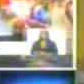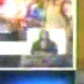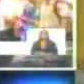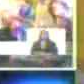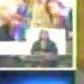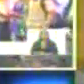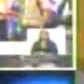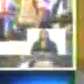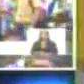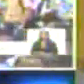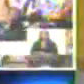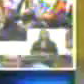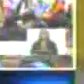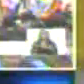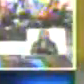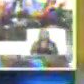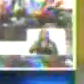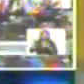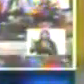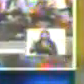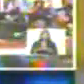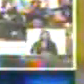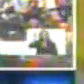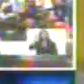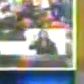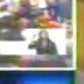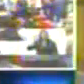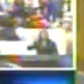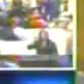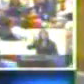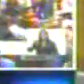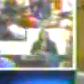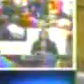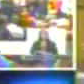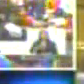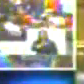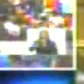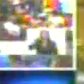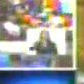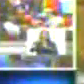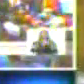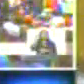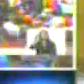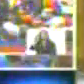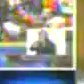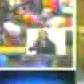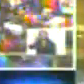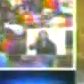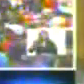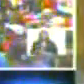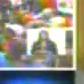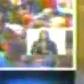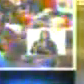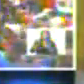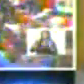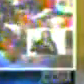desaliñados, se ven mal esos muchachos. Sufren del síndrome del fracasado y tienen un programa llamado Zurda Conducta, escrita con